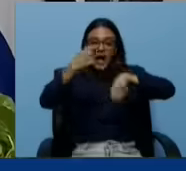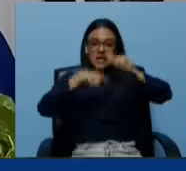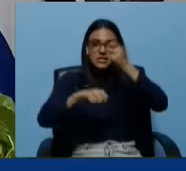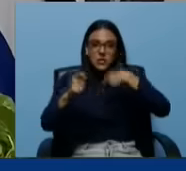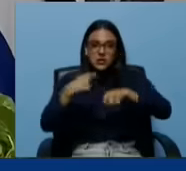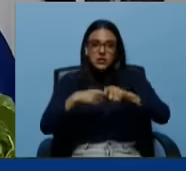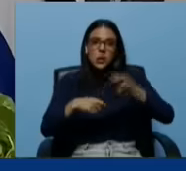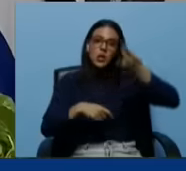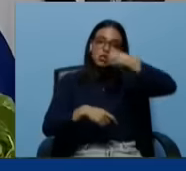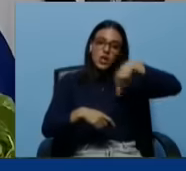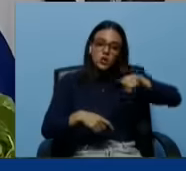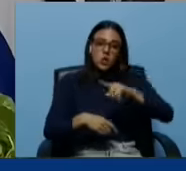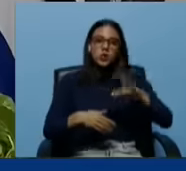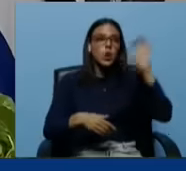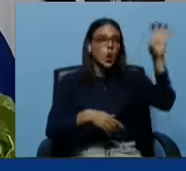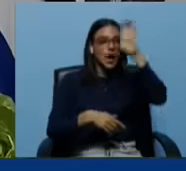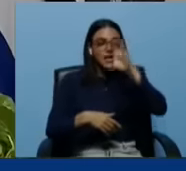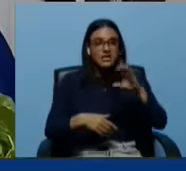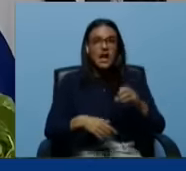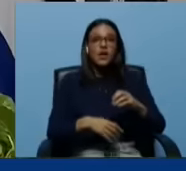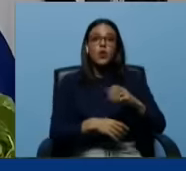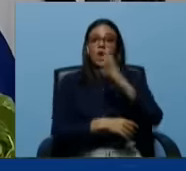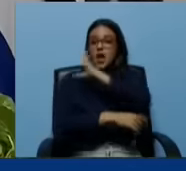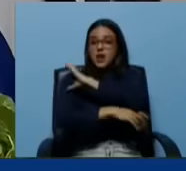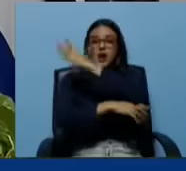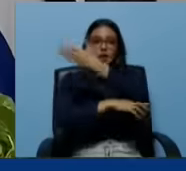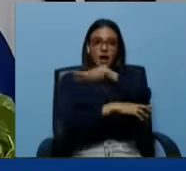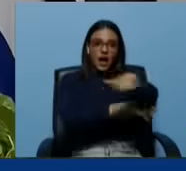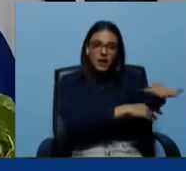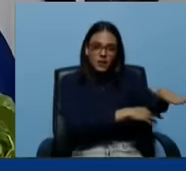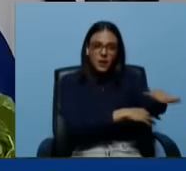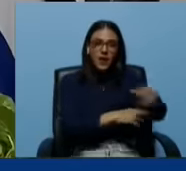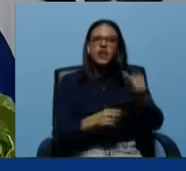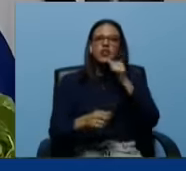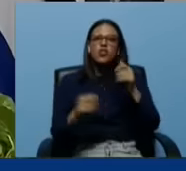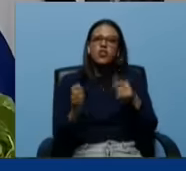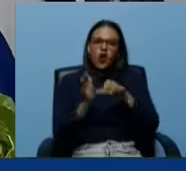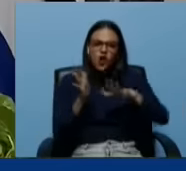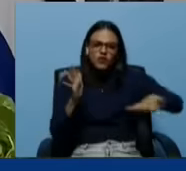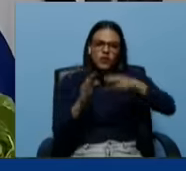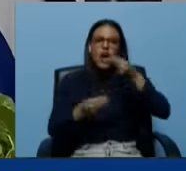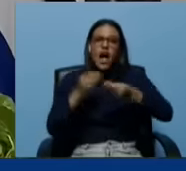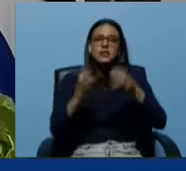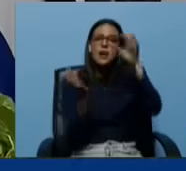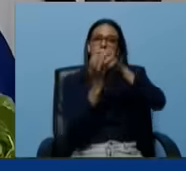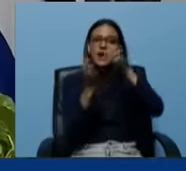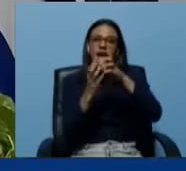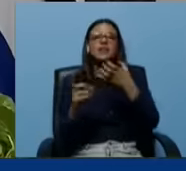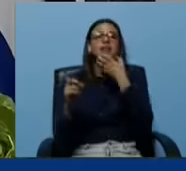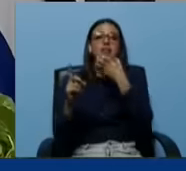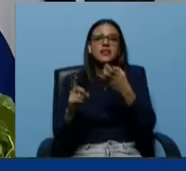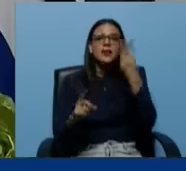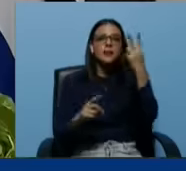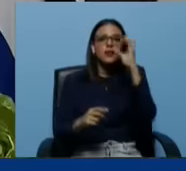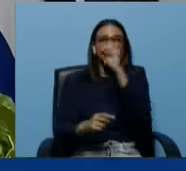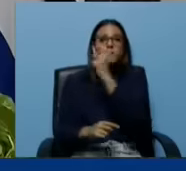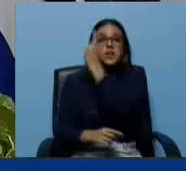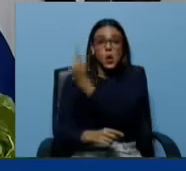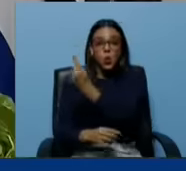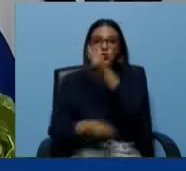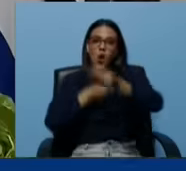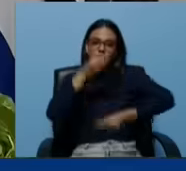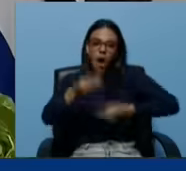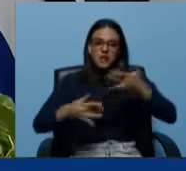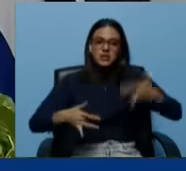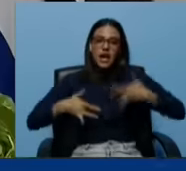Estados del Caribe, celebrada en la isla de Margarita en diciembre de 2001, trazó